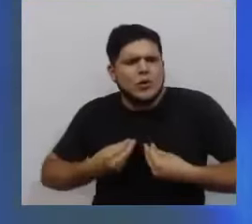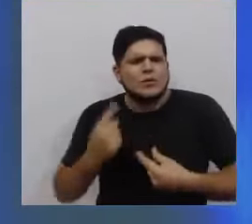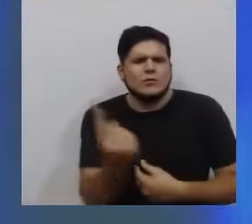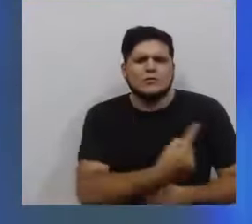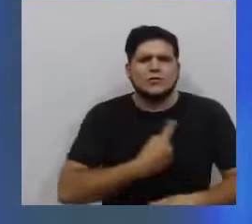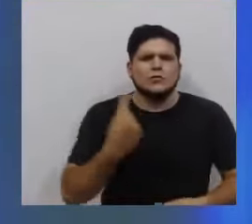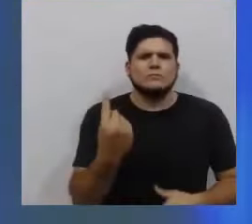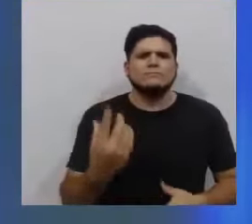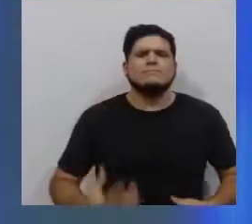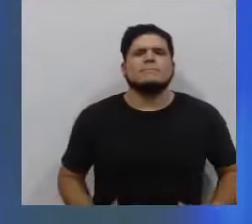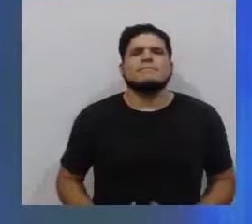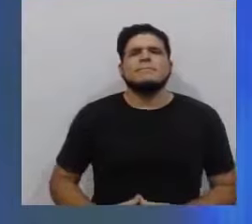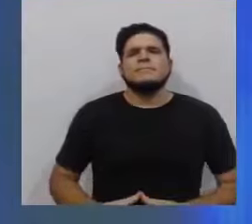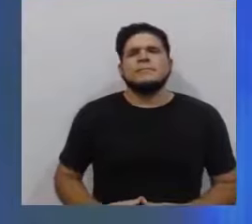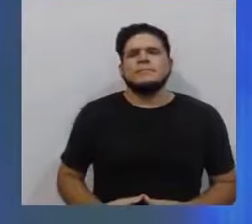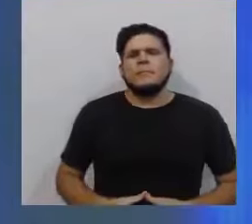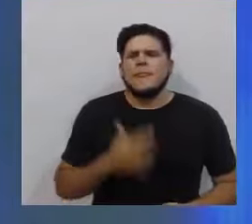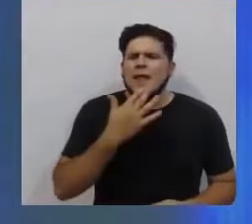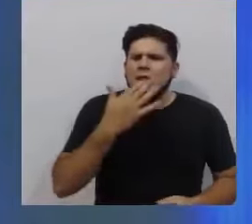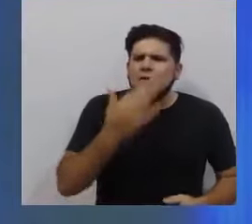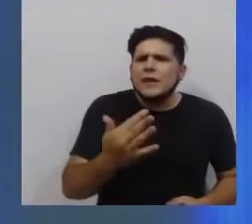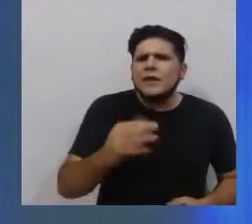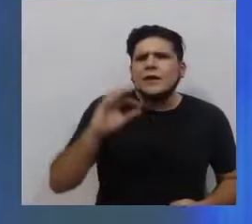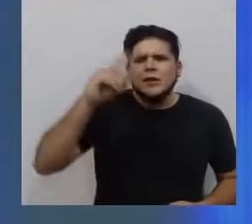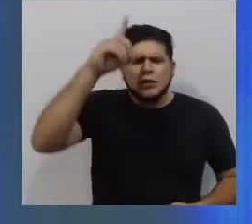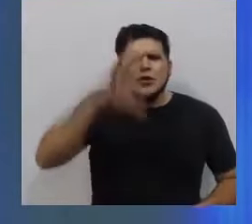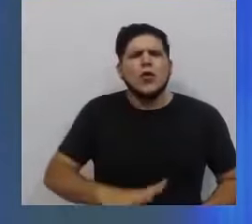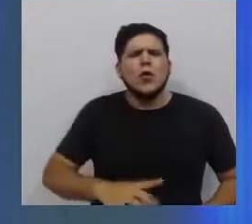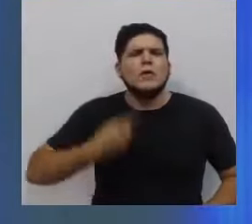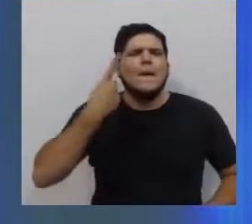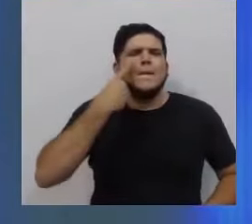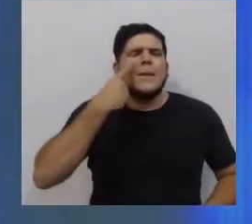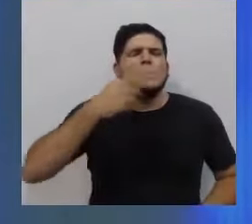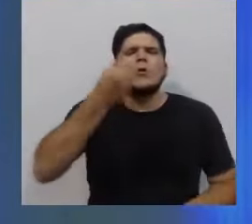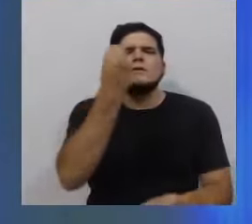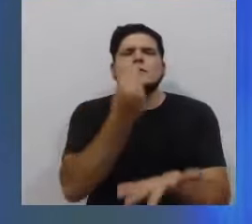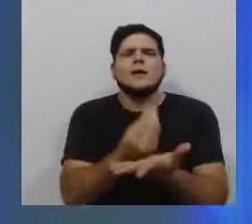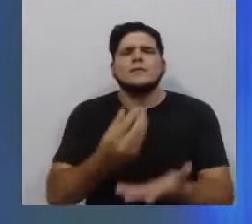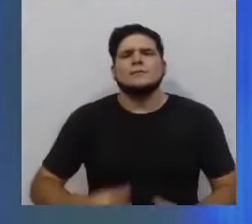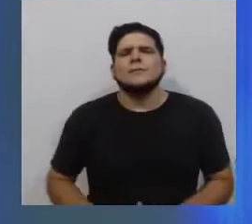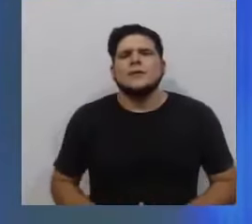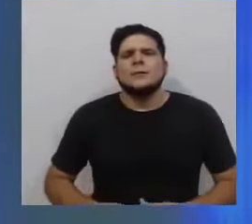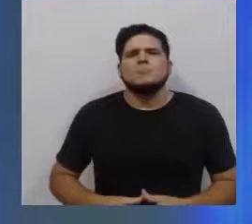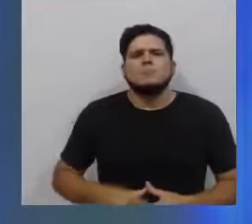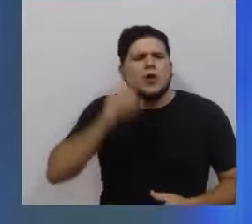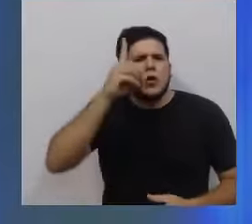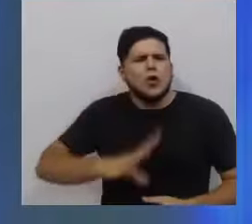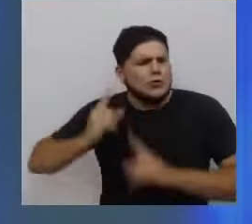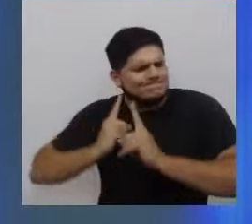sigue vigente entender que dios no es un dios muerto sino que su brazo se sigue extendiendo